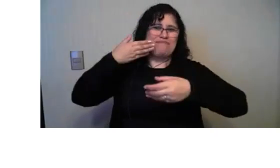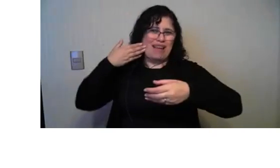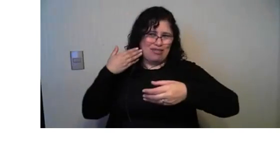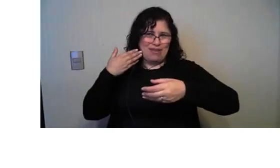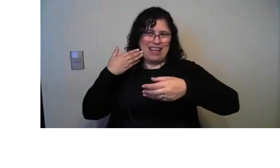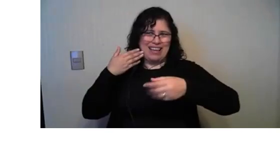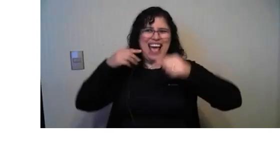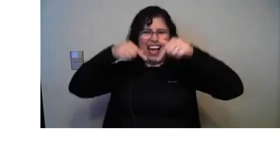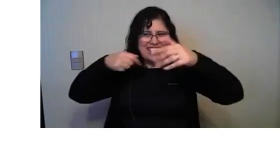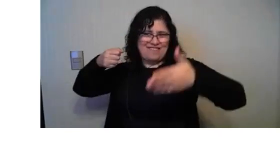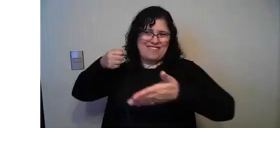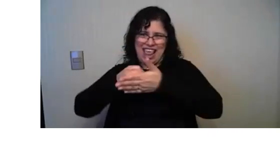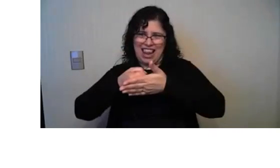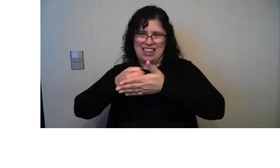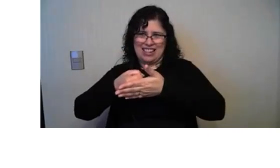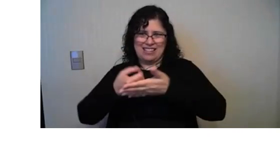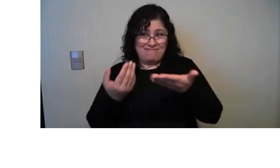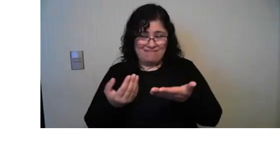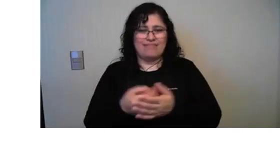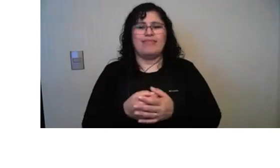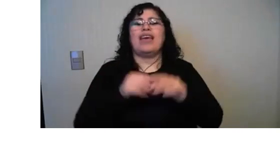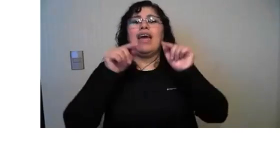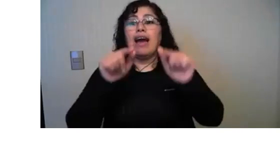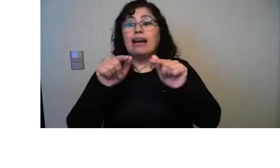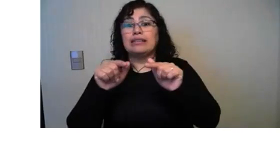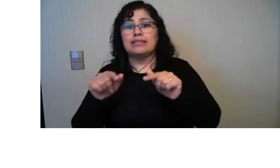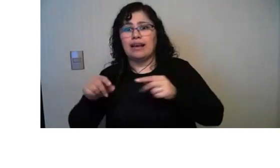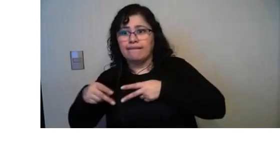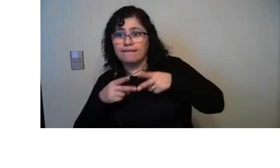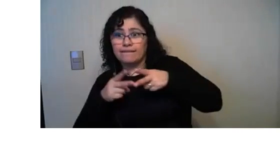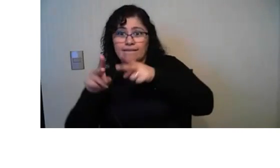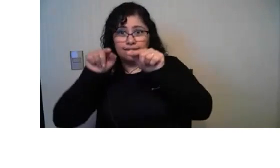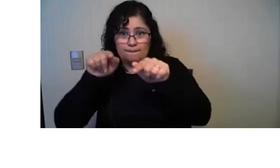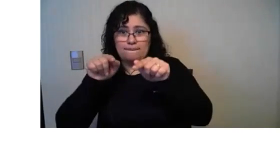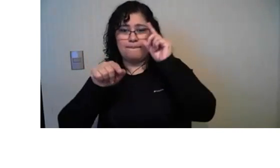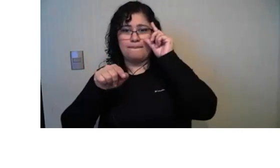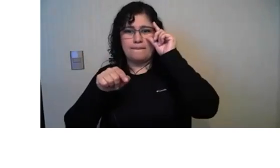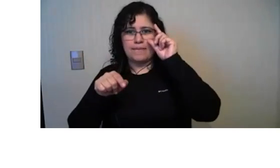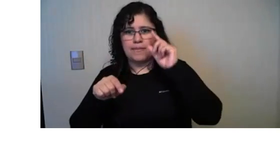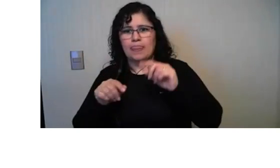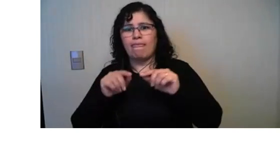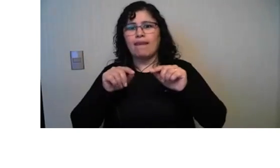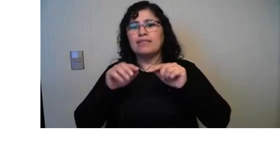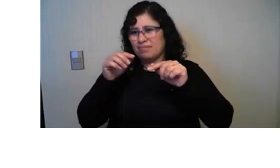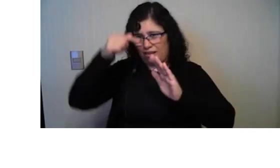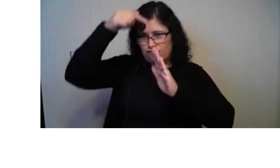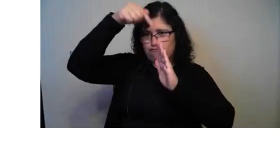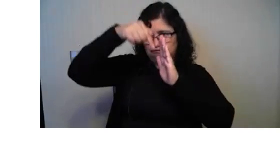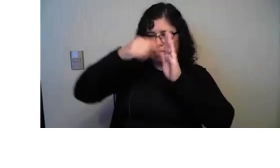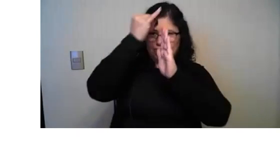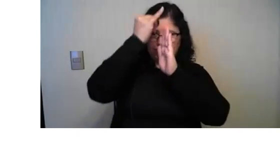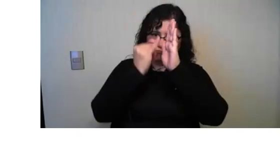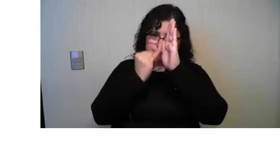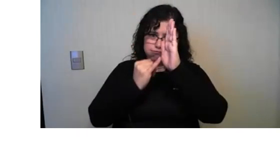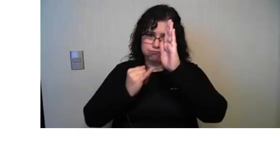¿Ya? Entonces, esta vía que viene aquí, viene bajando, va a